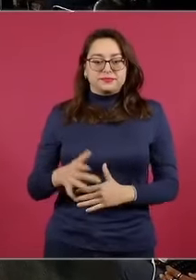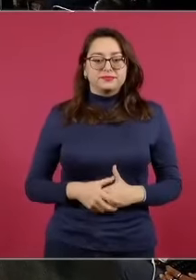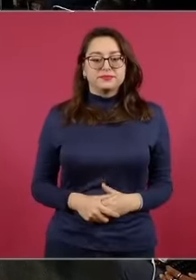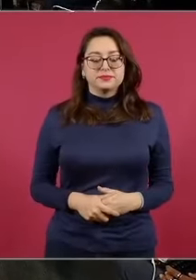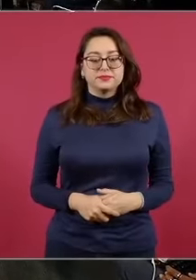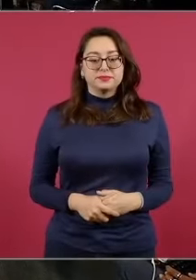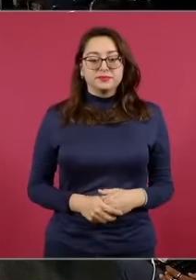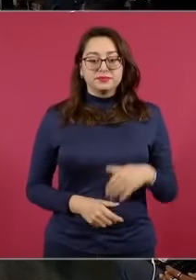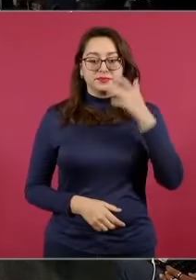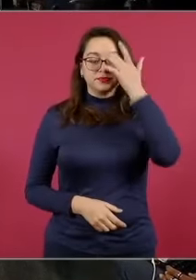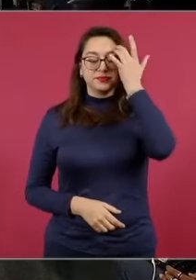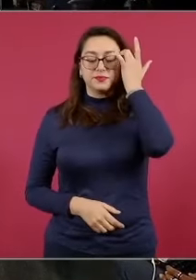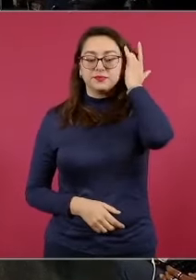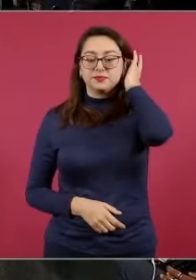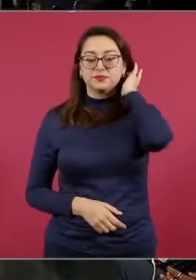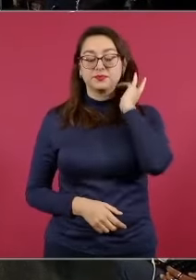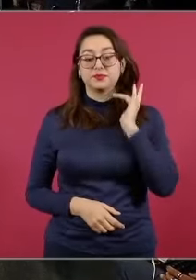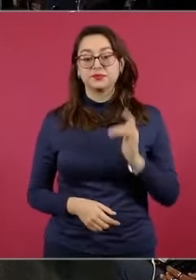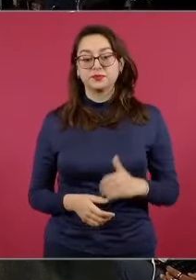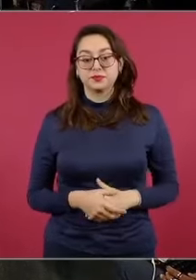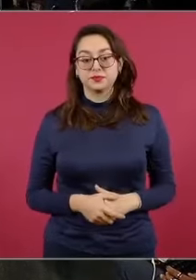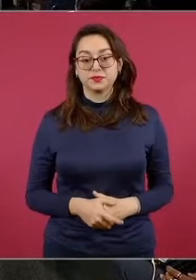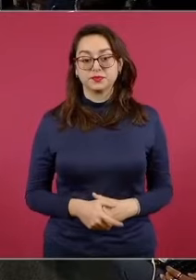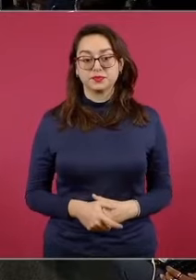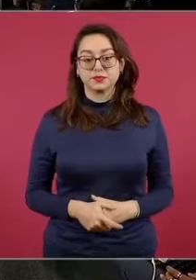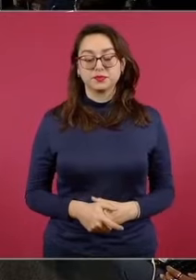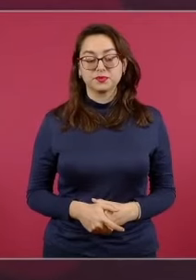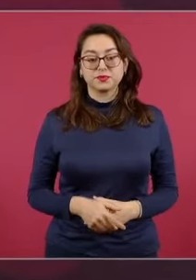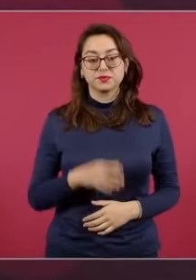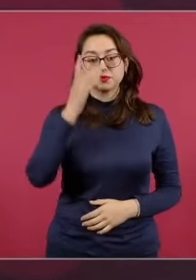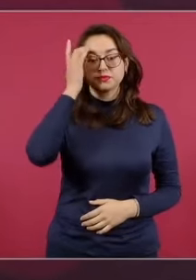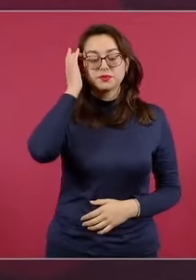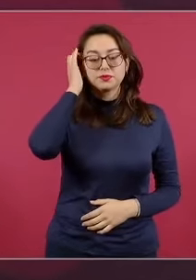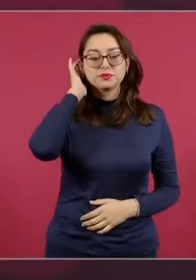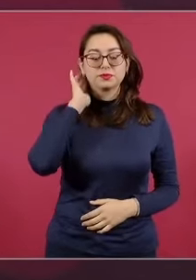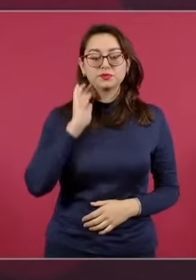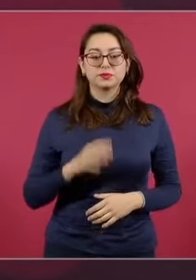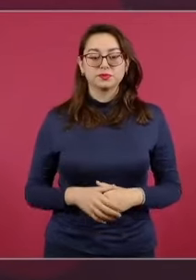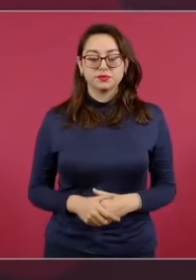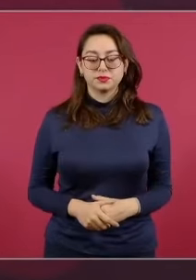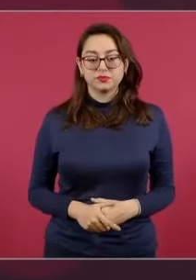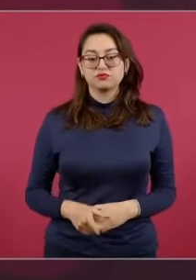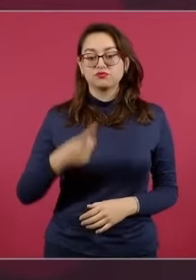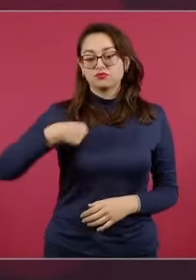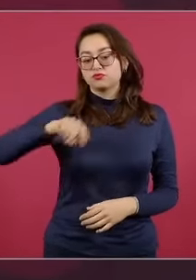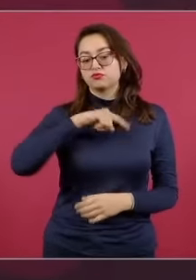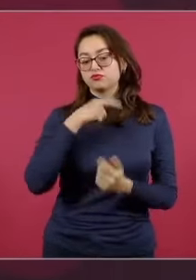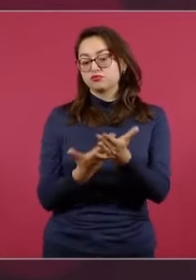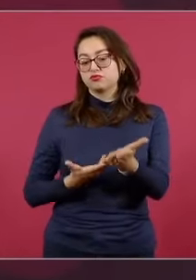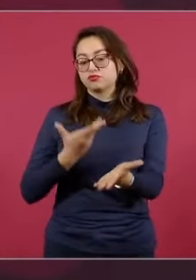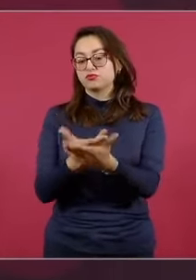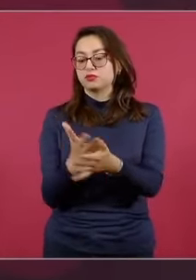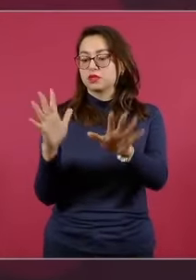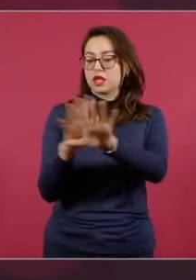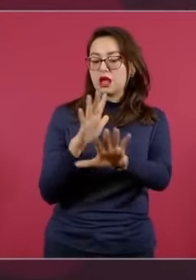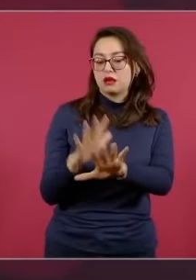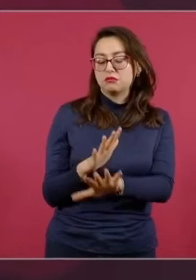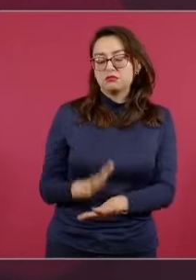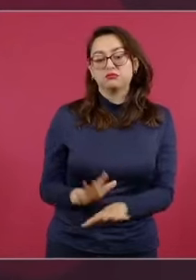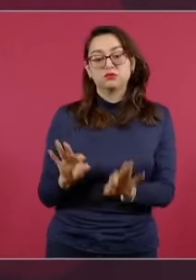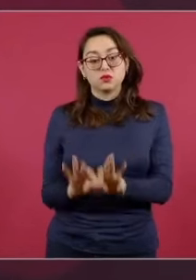Bueno, son varias reformas. En el terreno político, el que